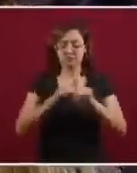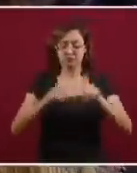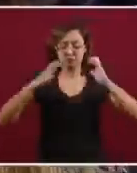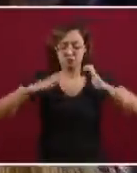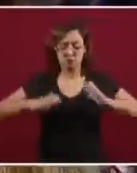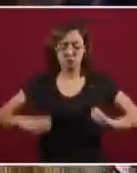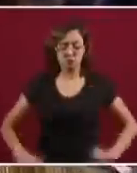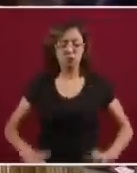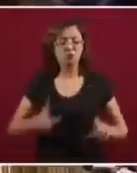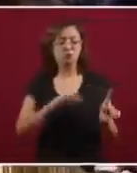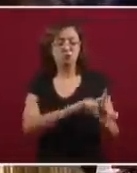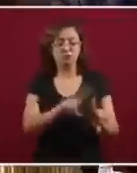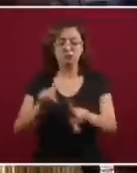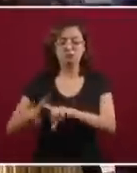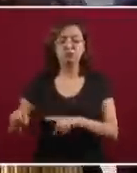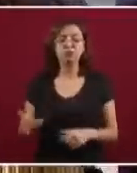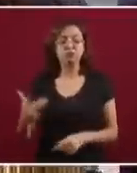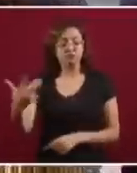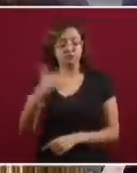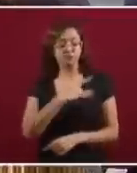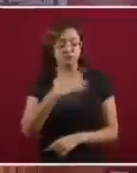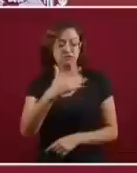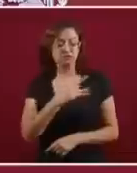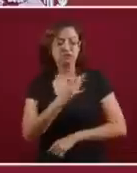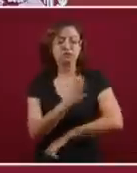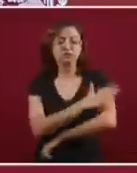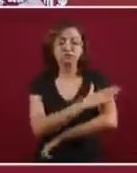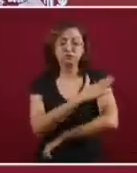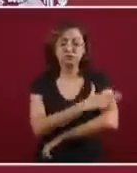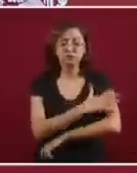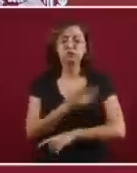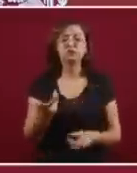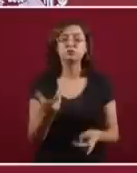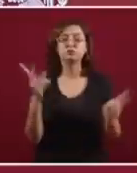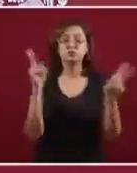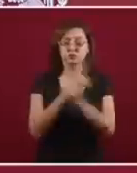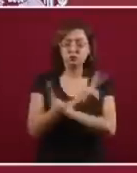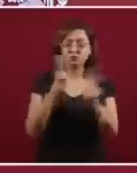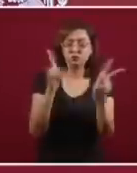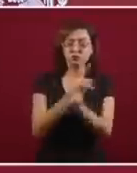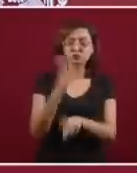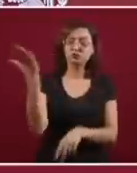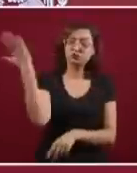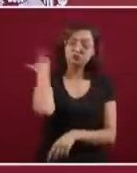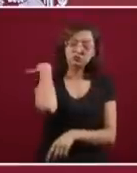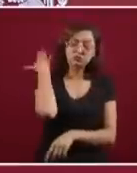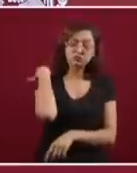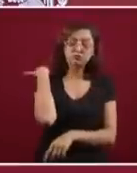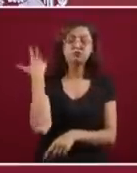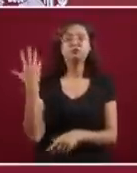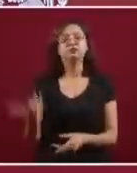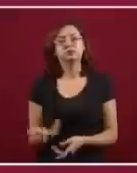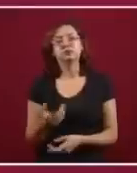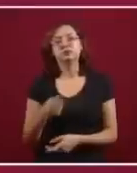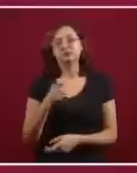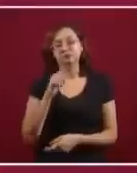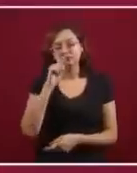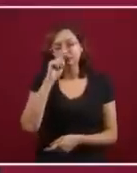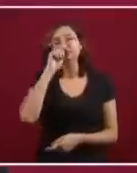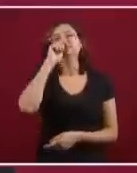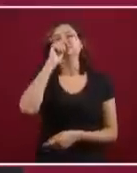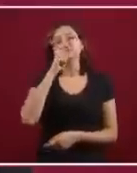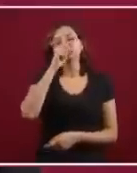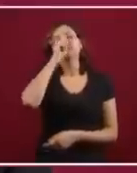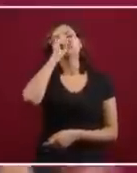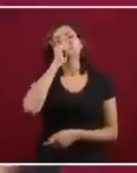orgánicos por ejemplo el aparato cardiovascular por ejemplo el aparato respiratorio aquellas sustancias que son inhaladas